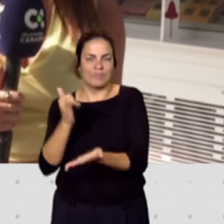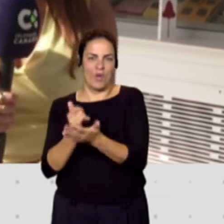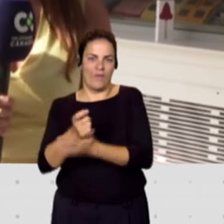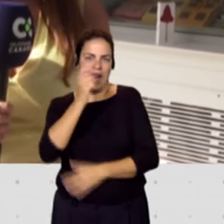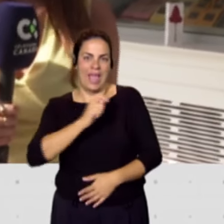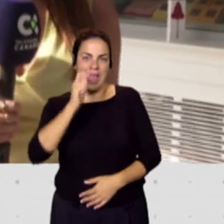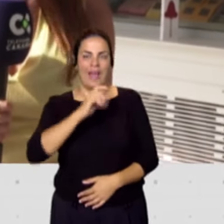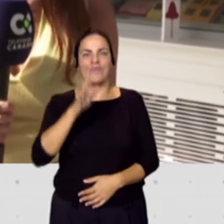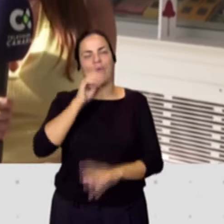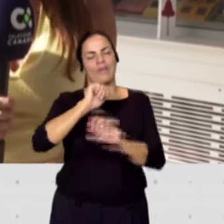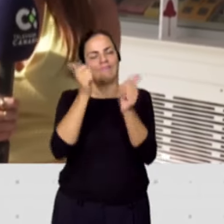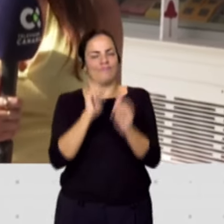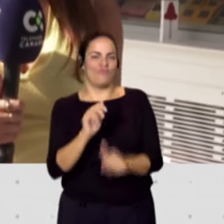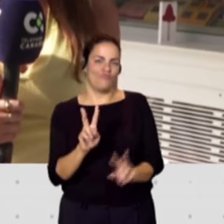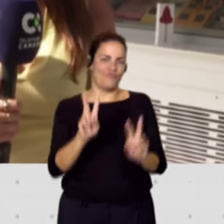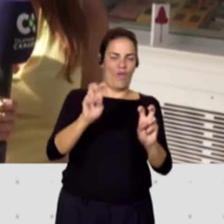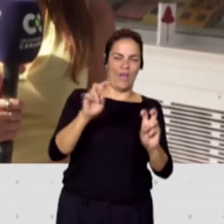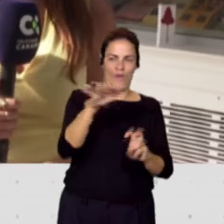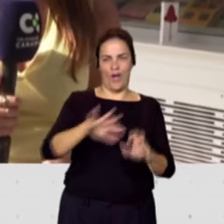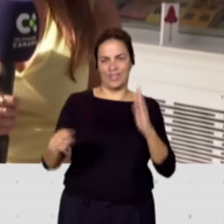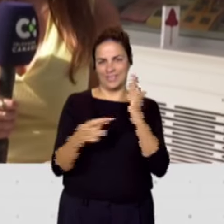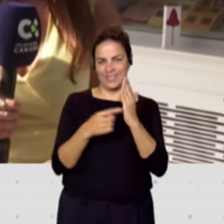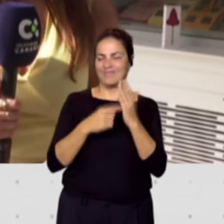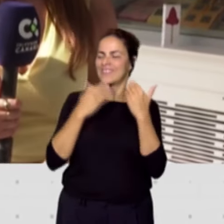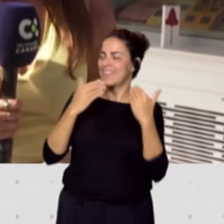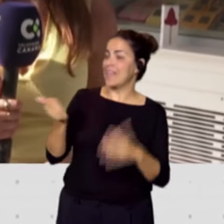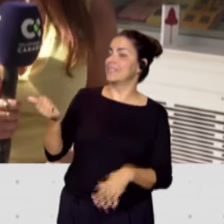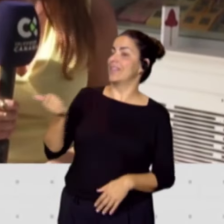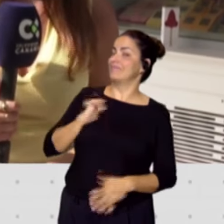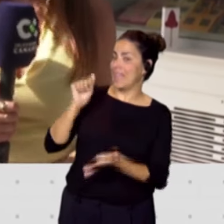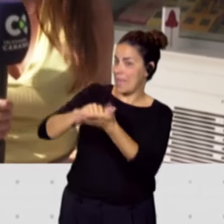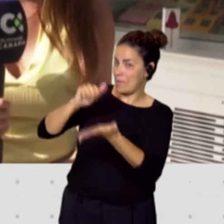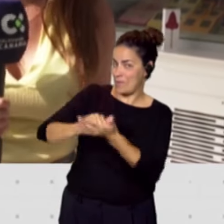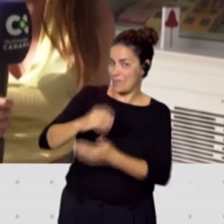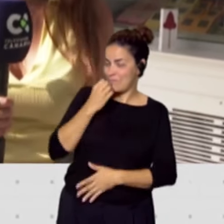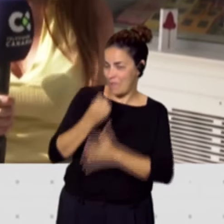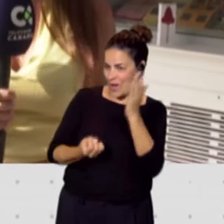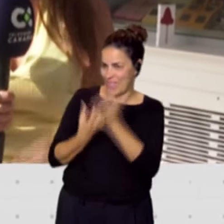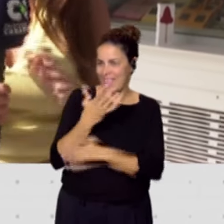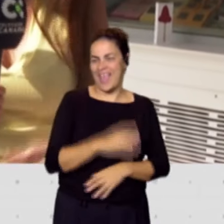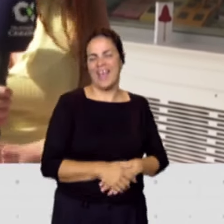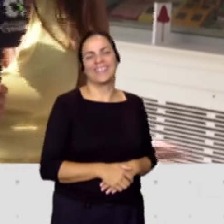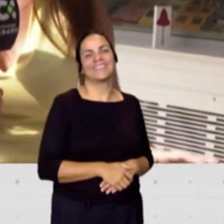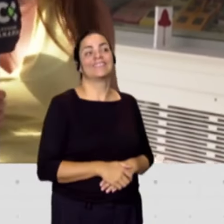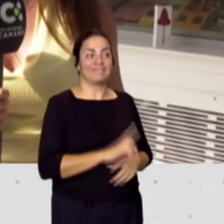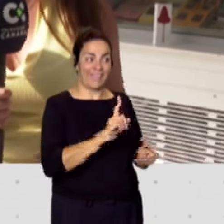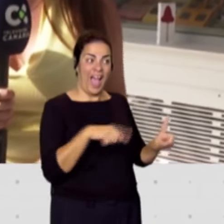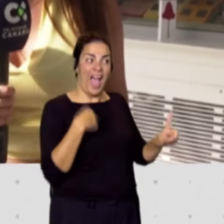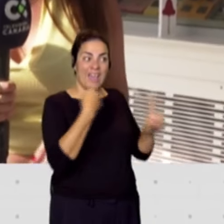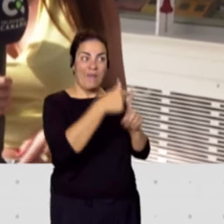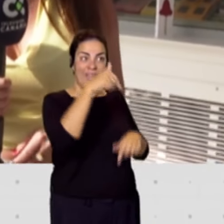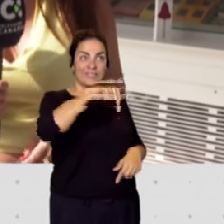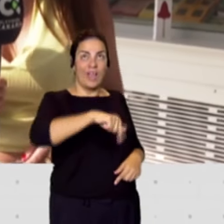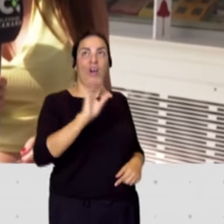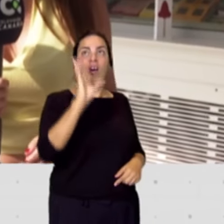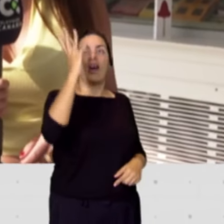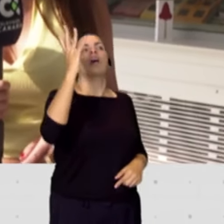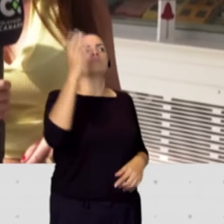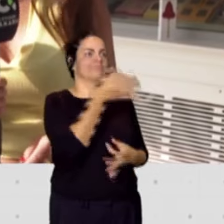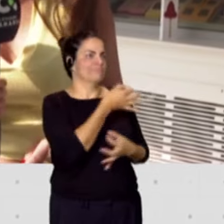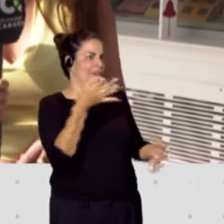al sur de tenerife Gracias Gema que aprovech muy buenos días Además hoy está el día para para un